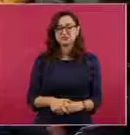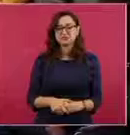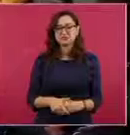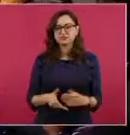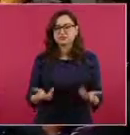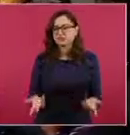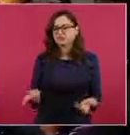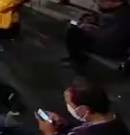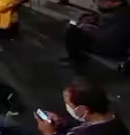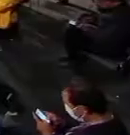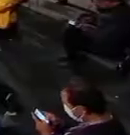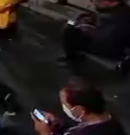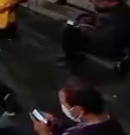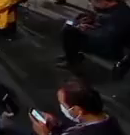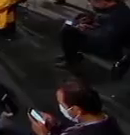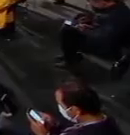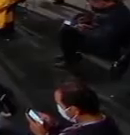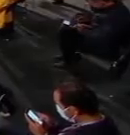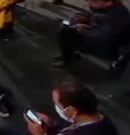de que torturen,